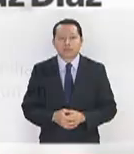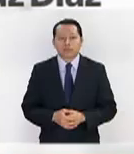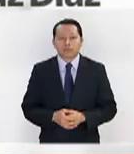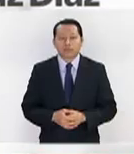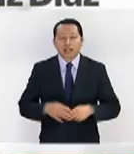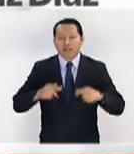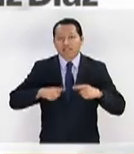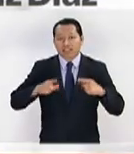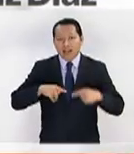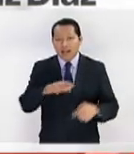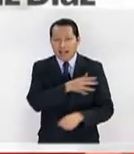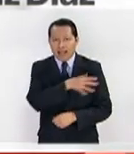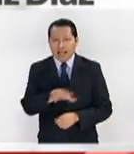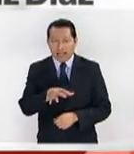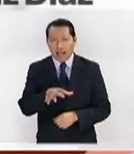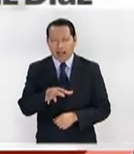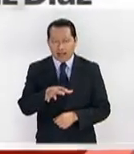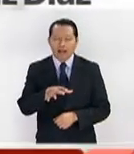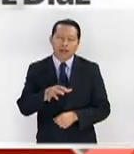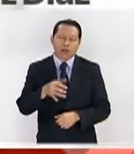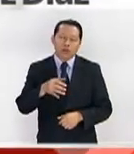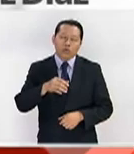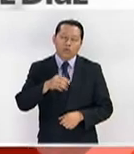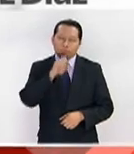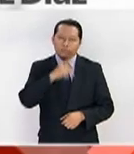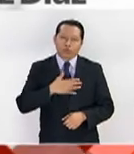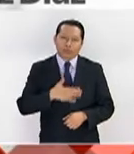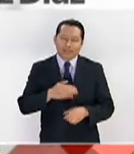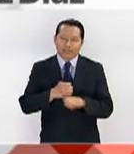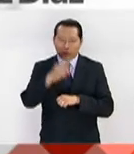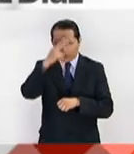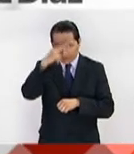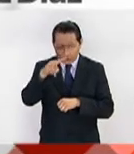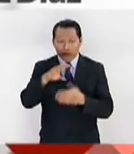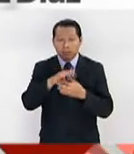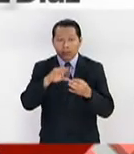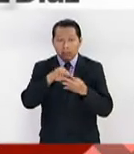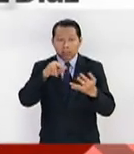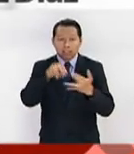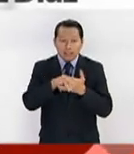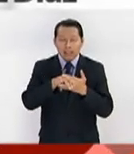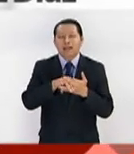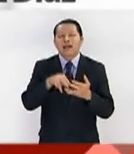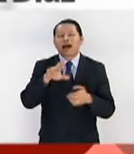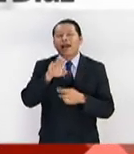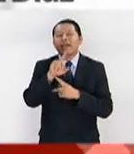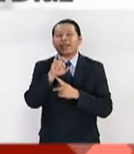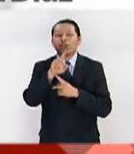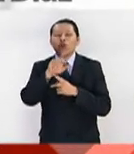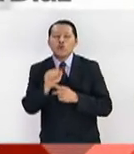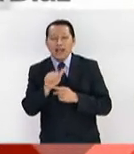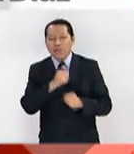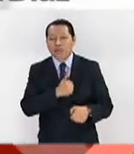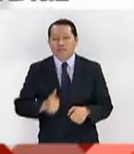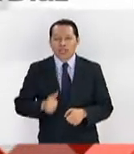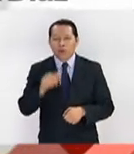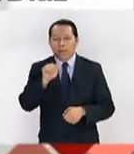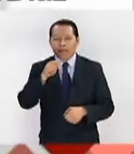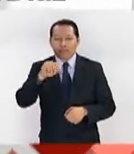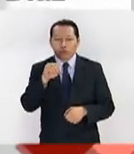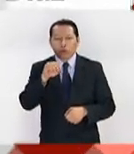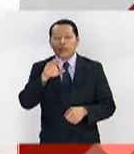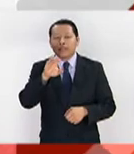La Fiscalía General de Justicia del Estado de México informó sobre el asesinato de la regidora del Ayuntamiento de Apaxco,